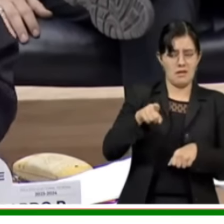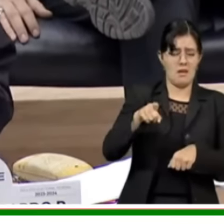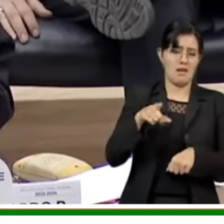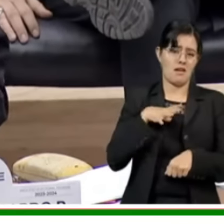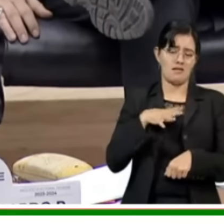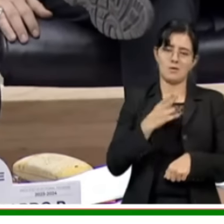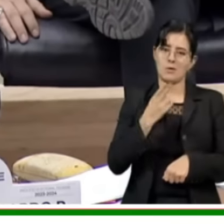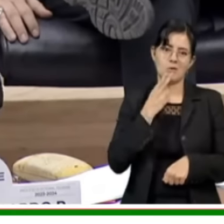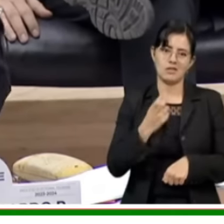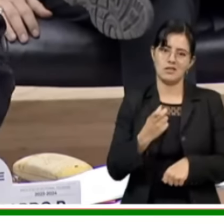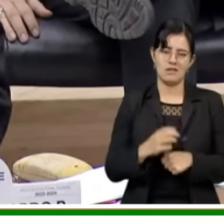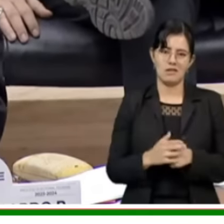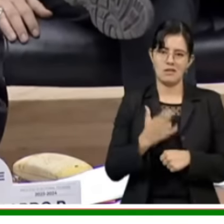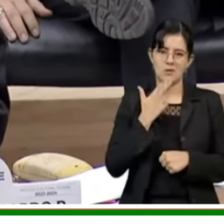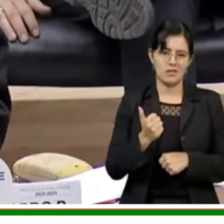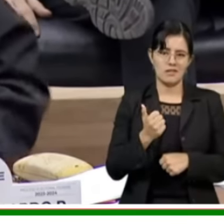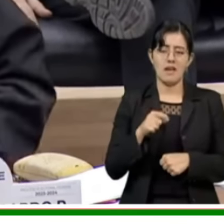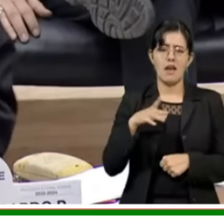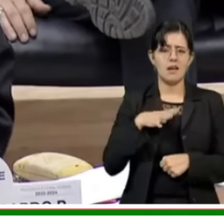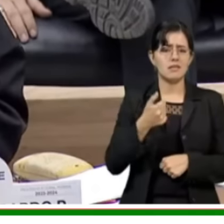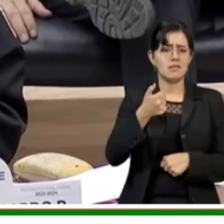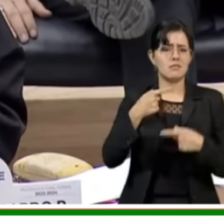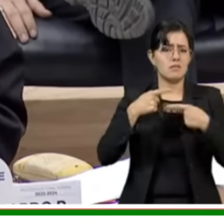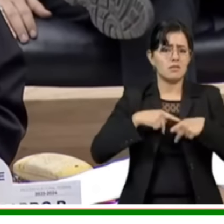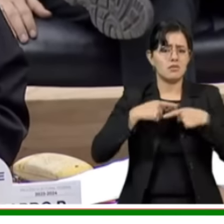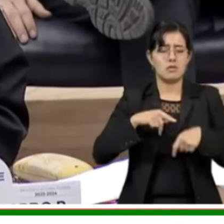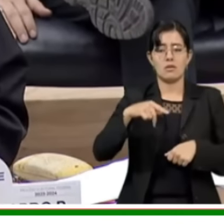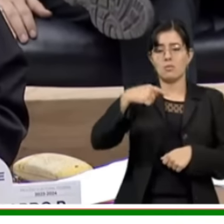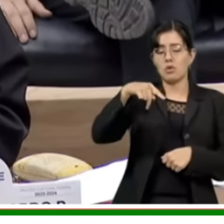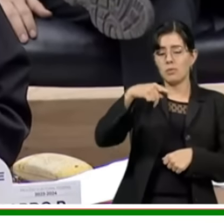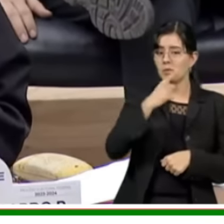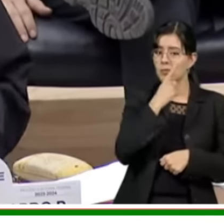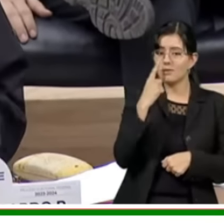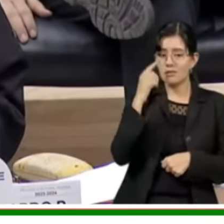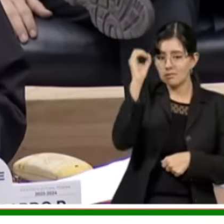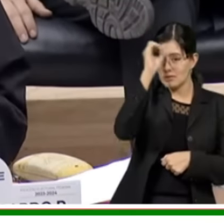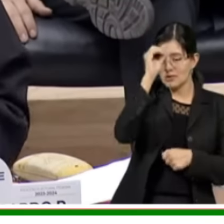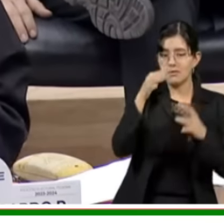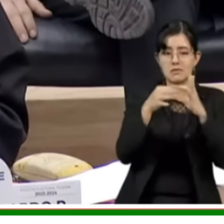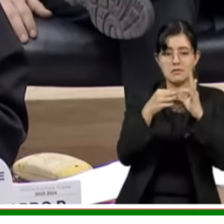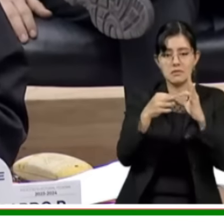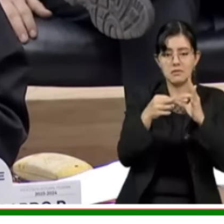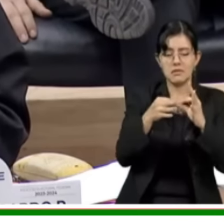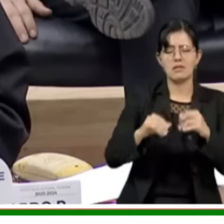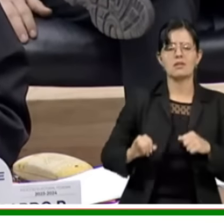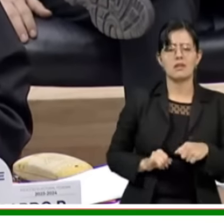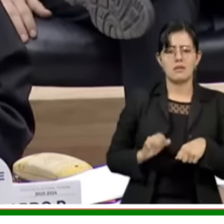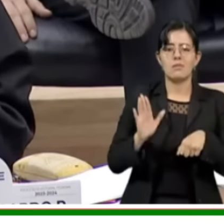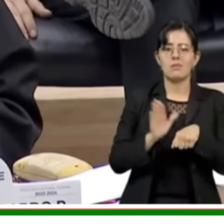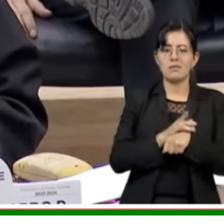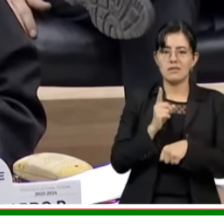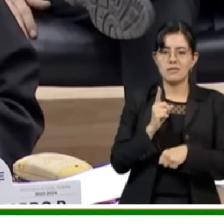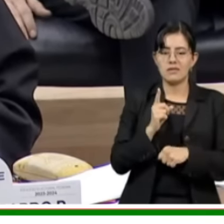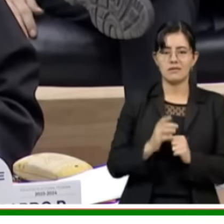interesante porque tiene seis personas aquí que plantean sus puntos de vista interesante Porque